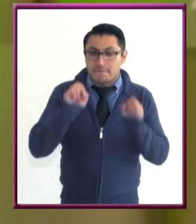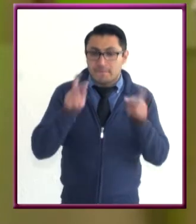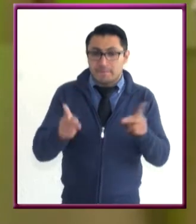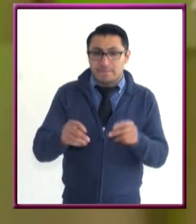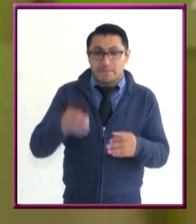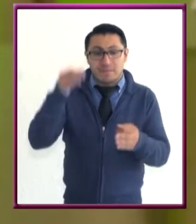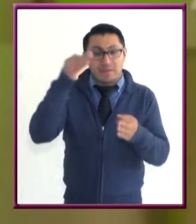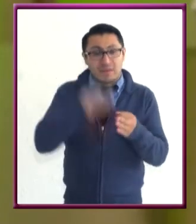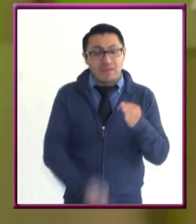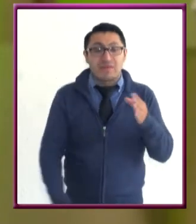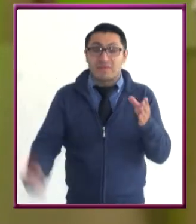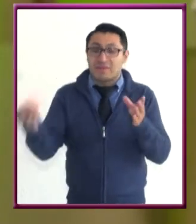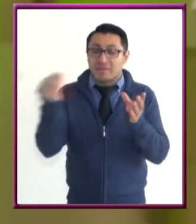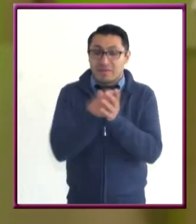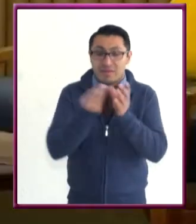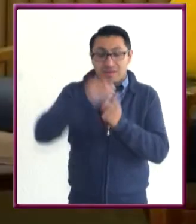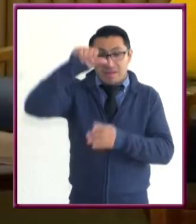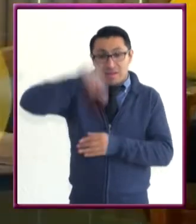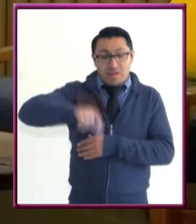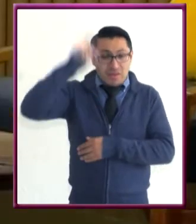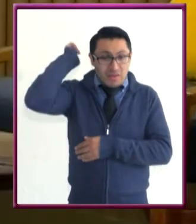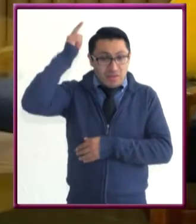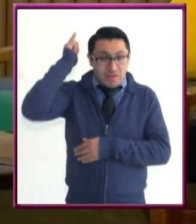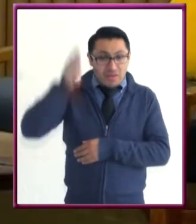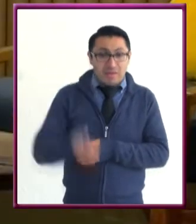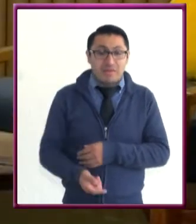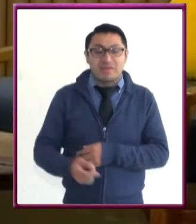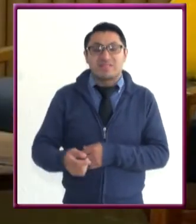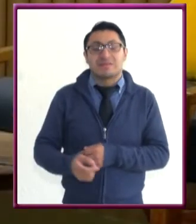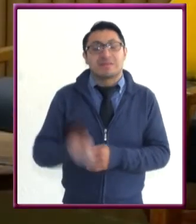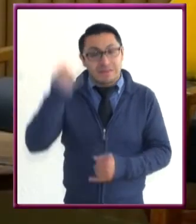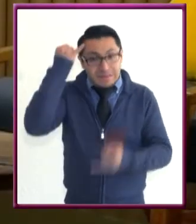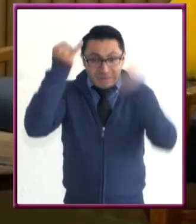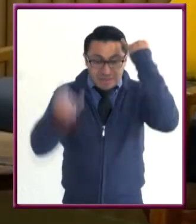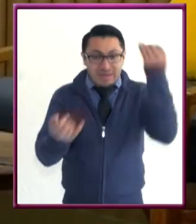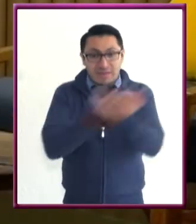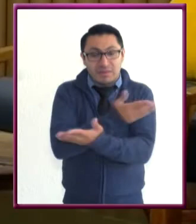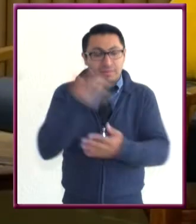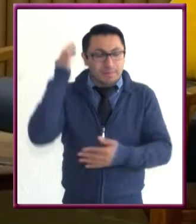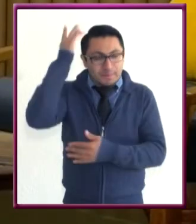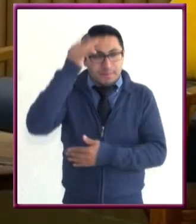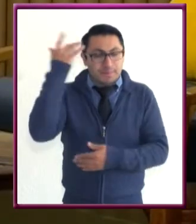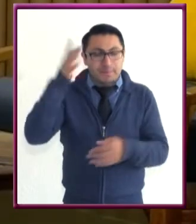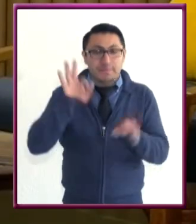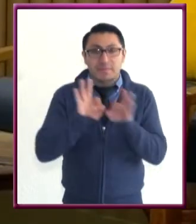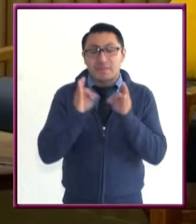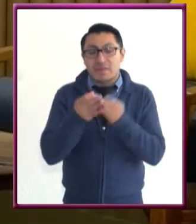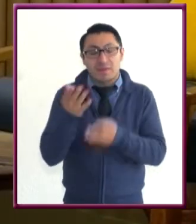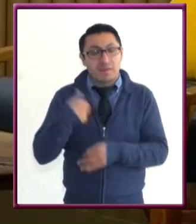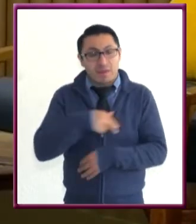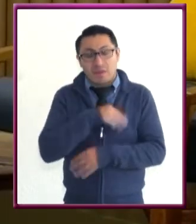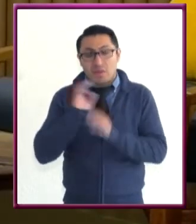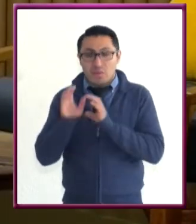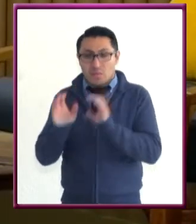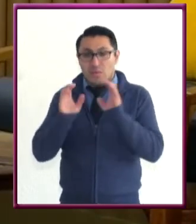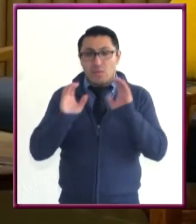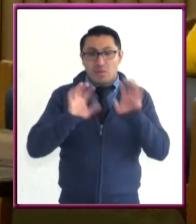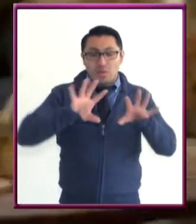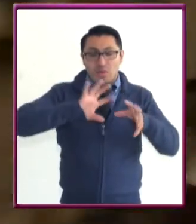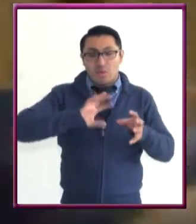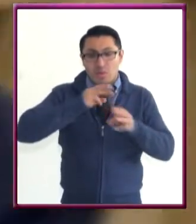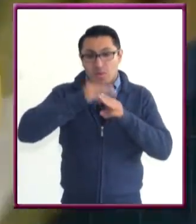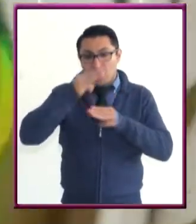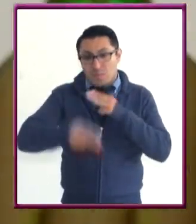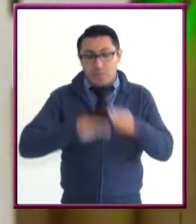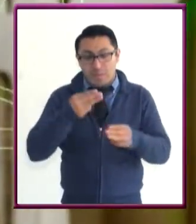Bien, así llegamos al final de nuestro programa. Esperamos que estas ideas nos inviten a reflexionar sobre cómo nuestras acciones pueden contribuir a cuidar